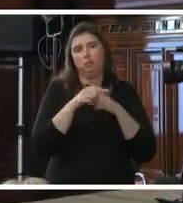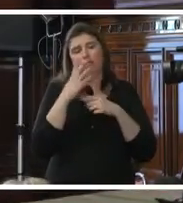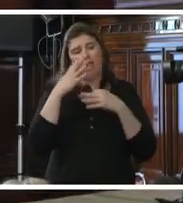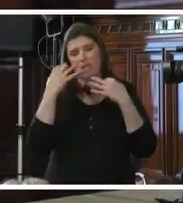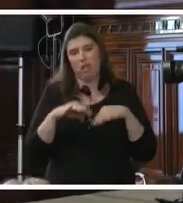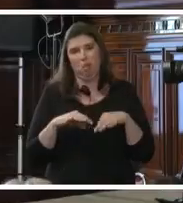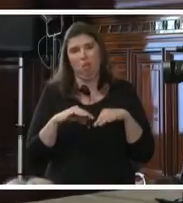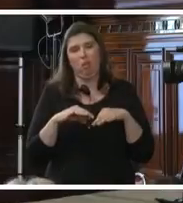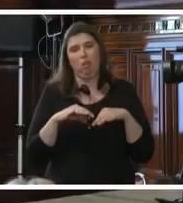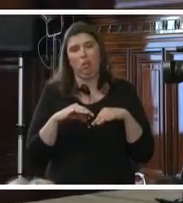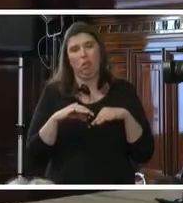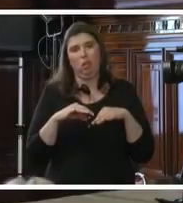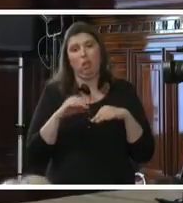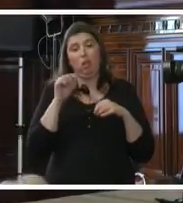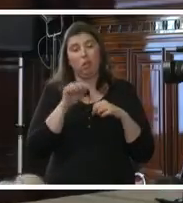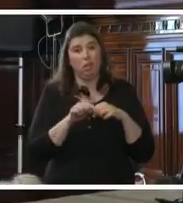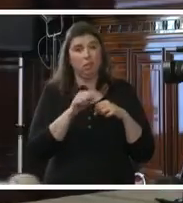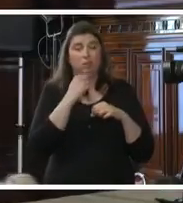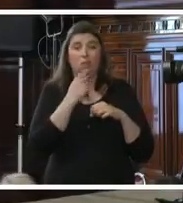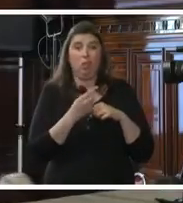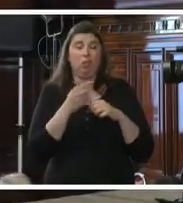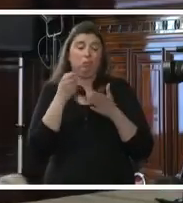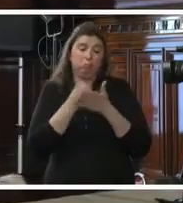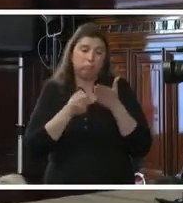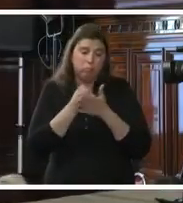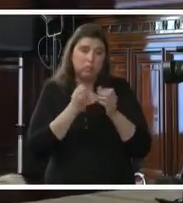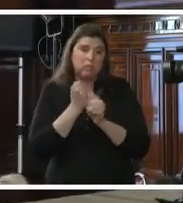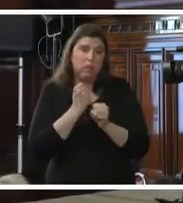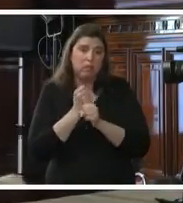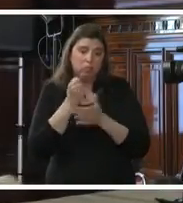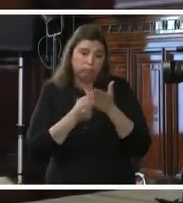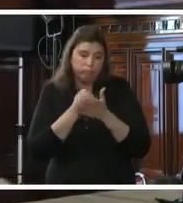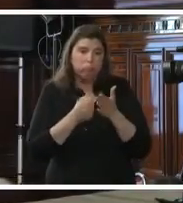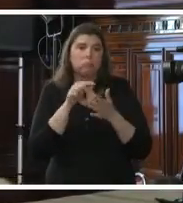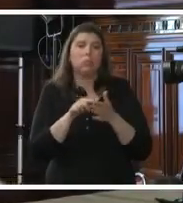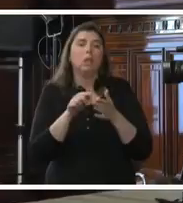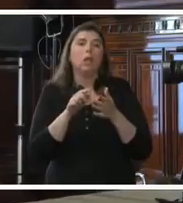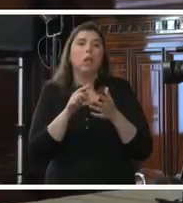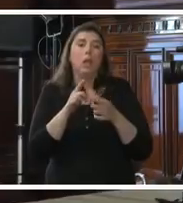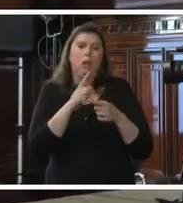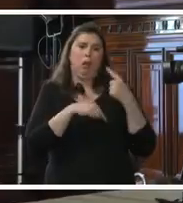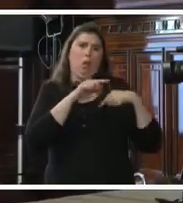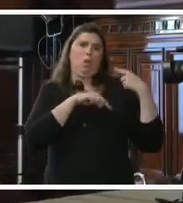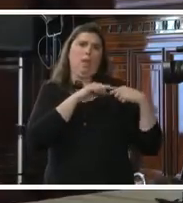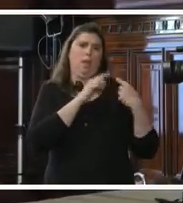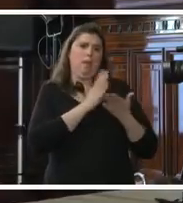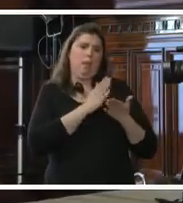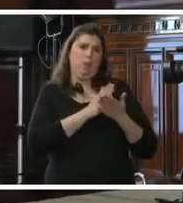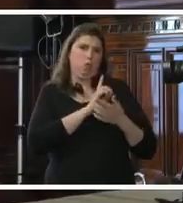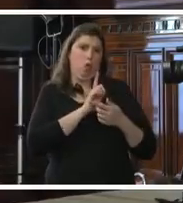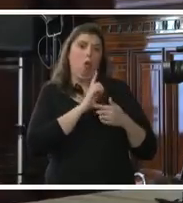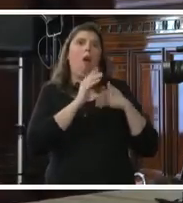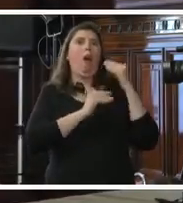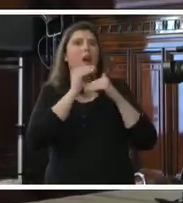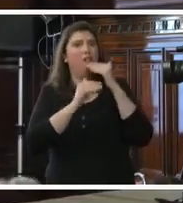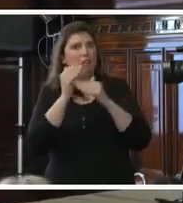exactamente, de esta cruzada que tenemos en la región de retroceder en derechos y en avances que